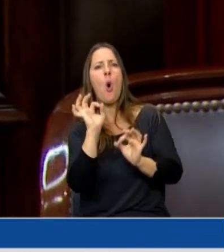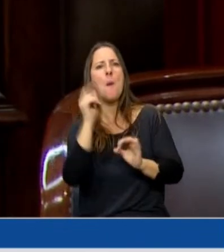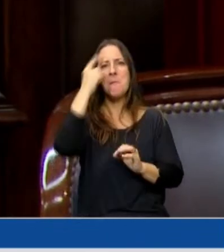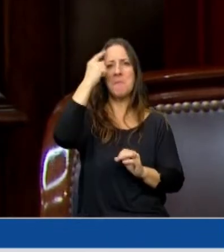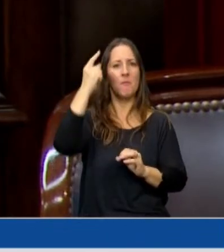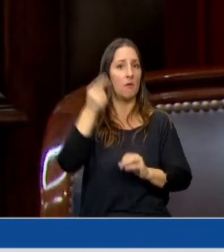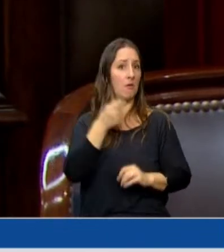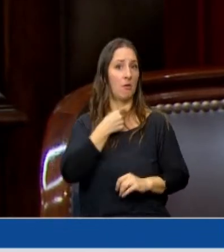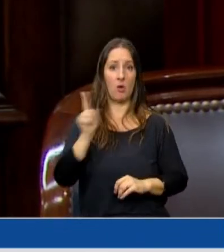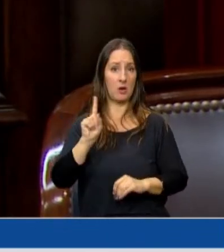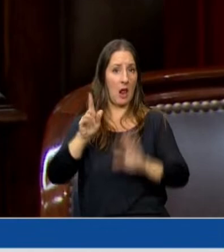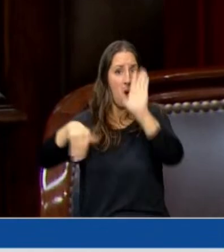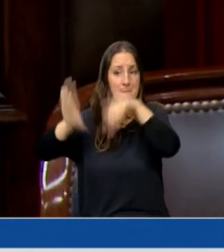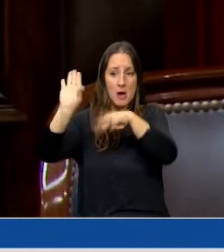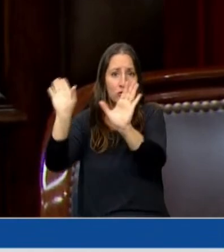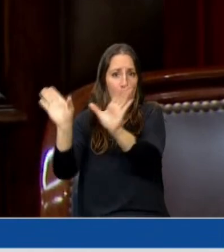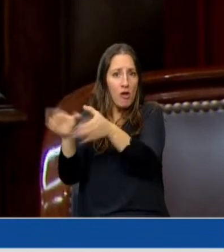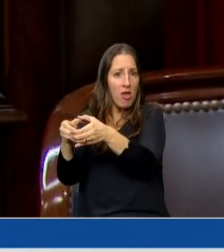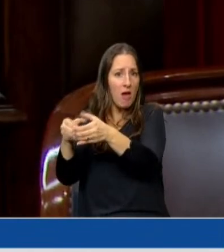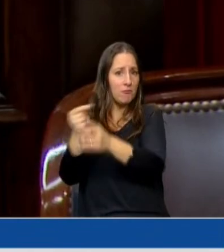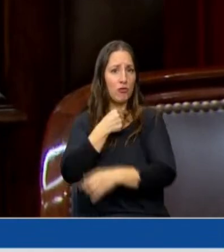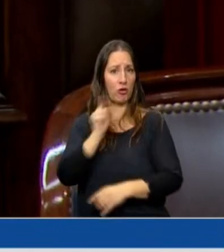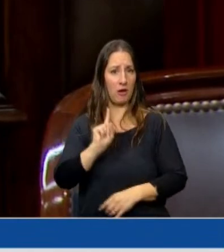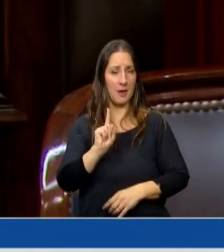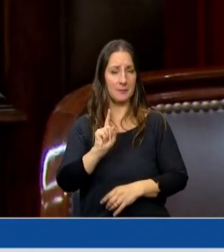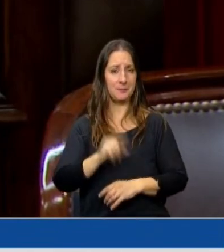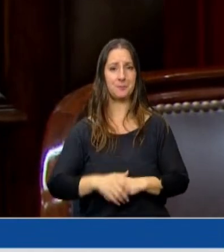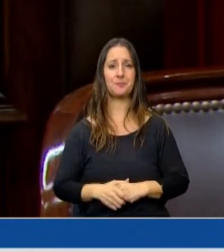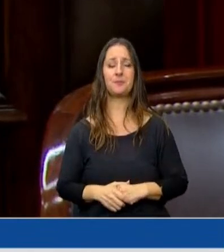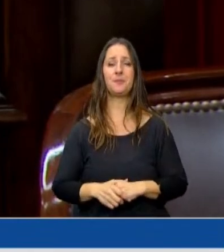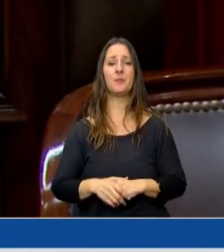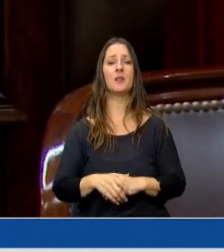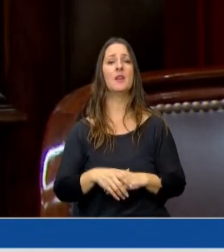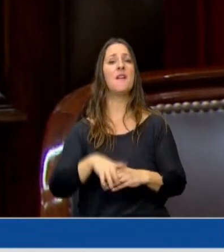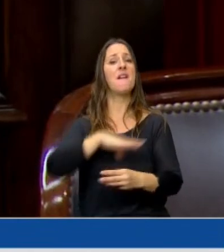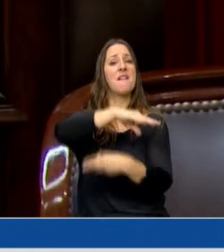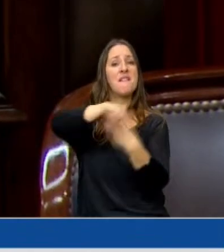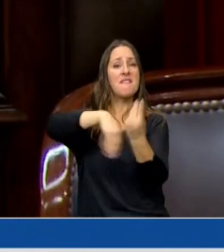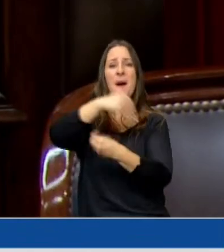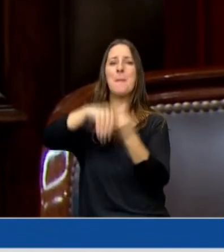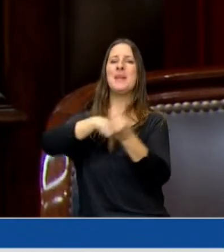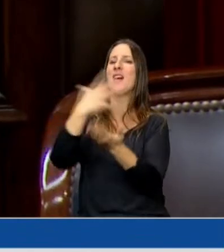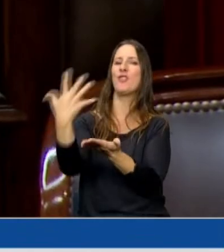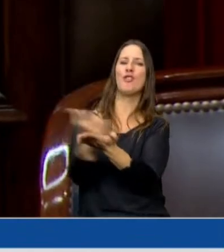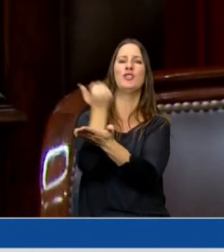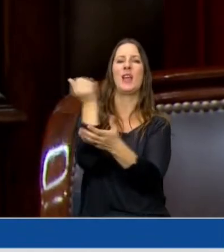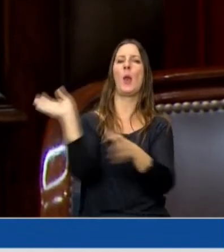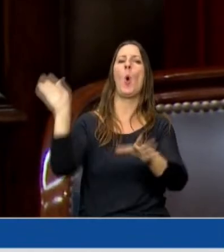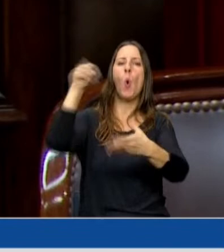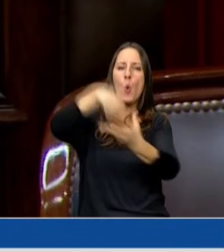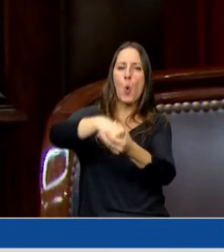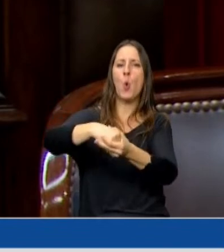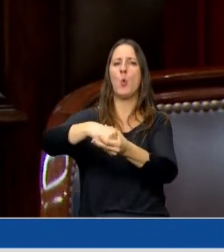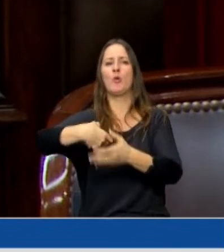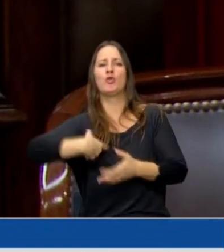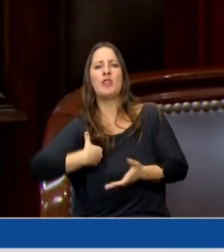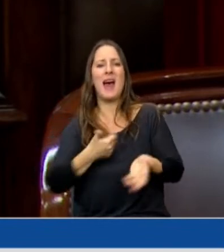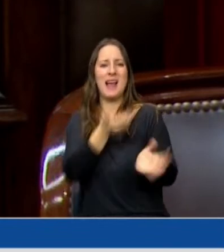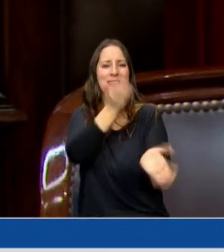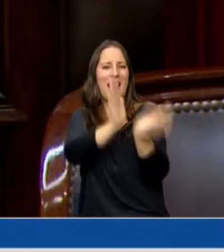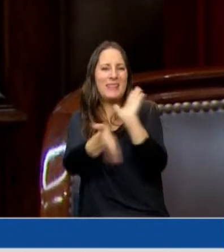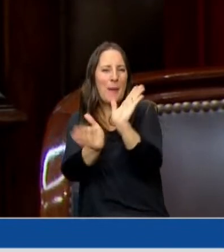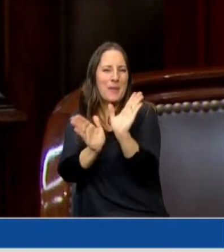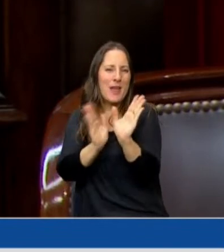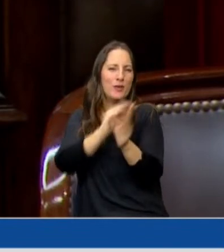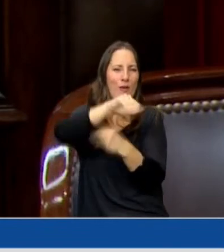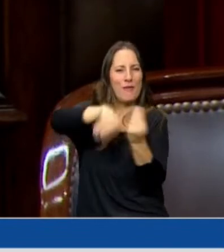Quiero decir que muchas familias no pueden acceder a las prestaciones para el tratamiento de